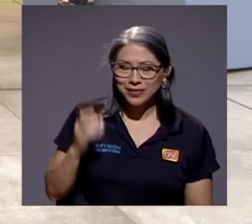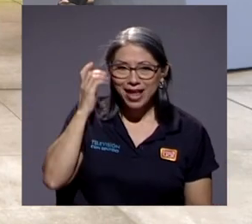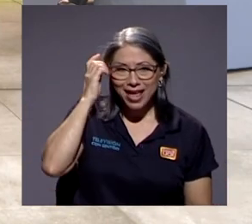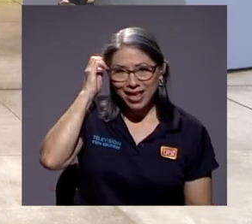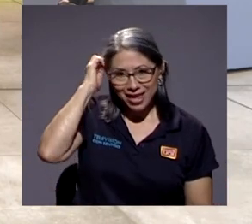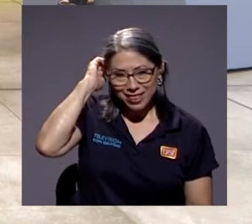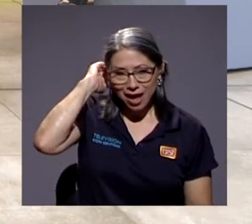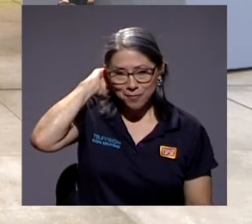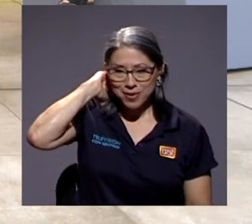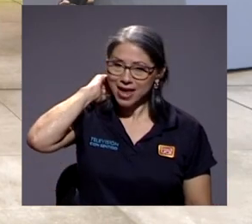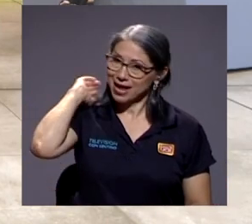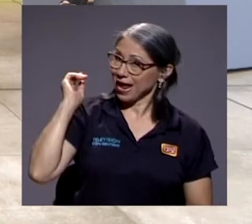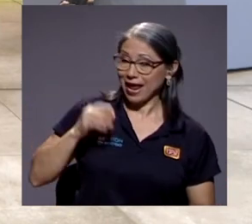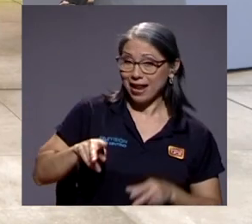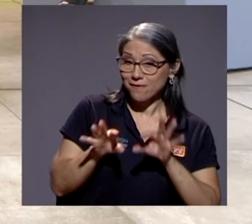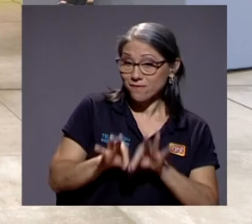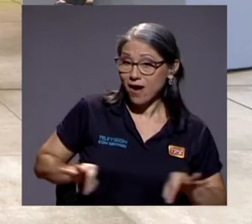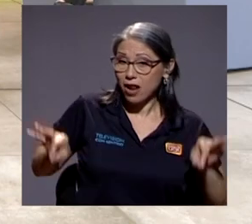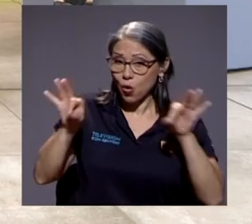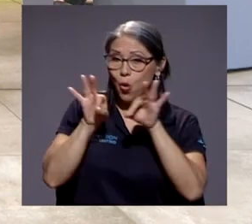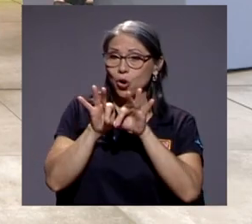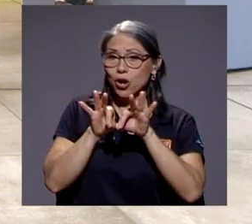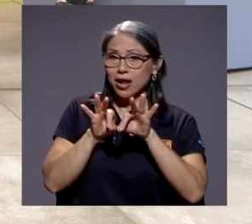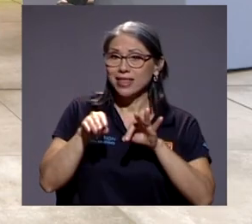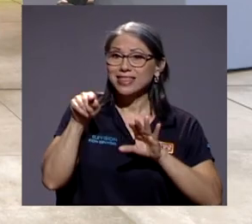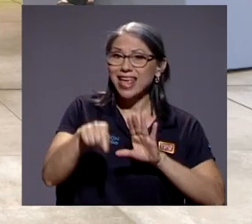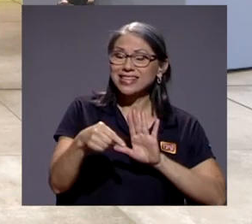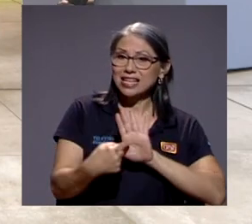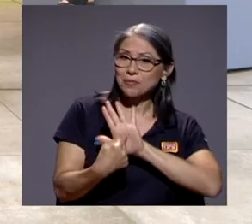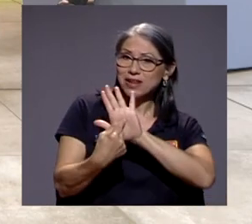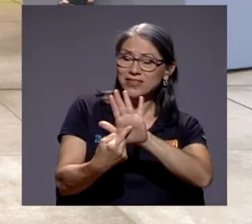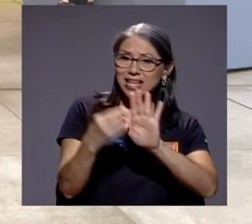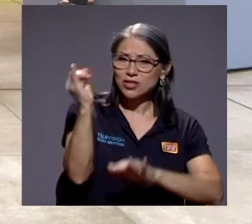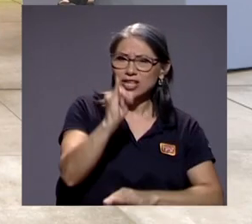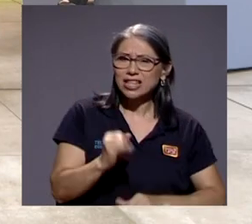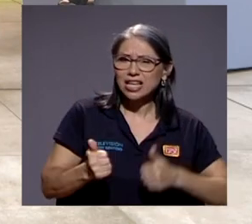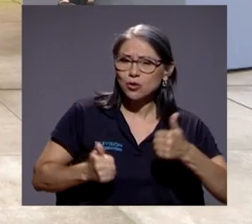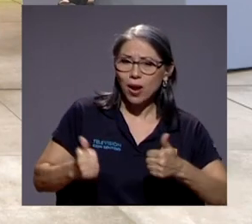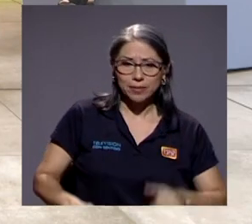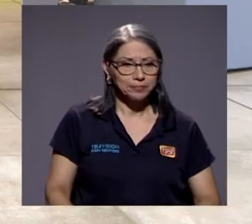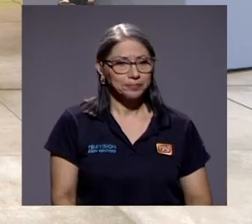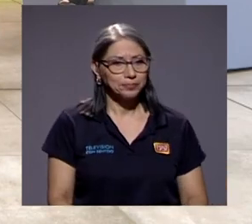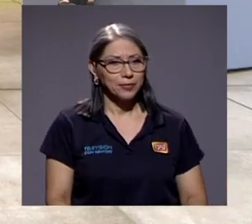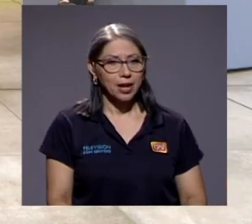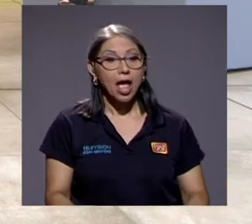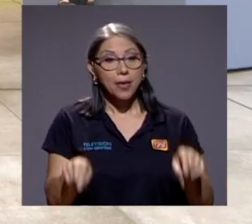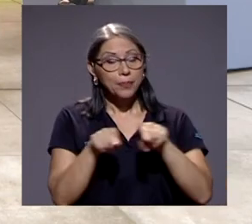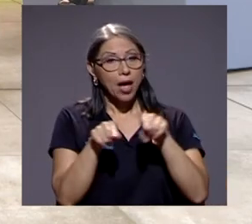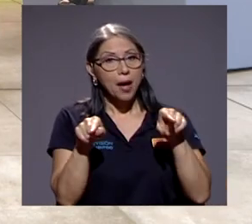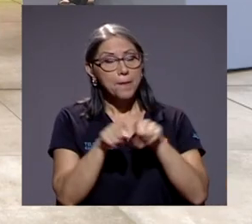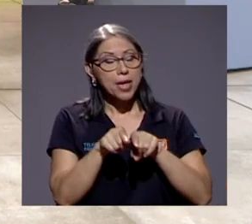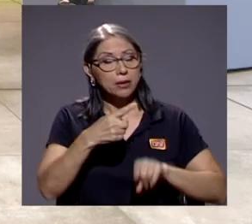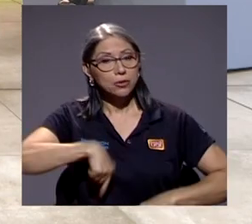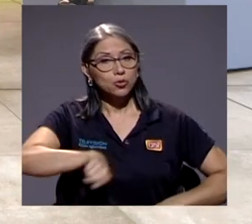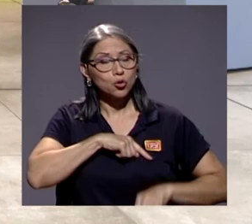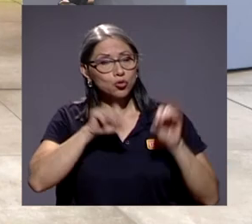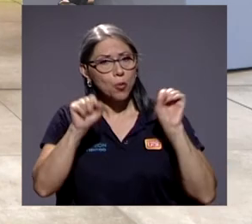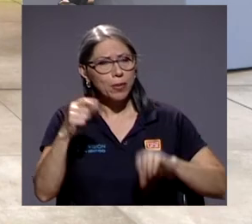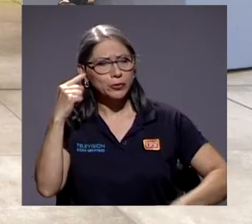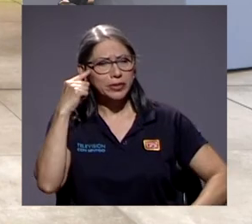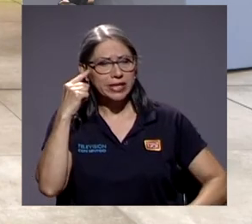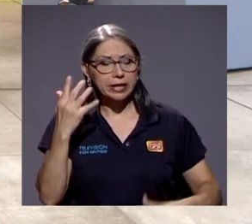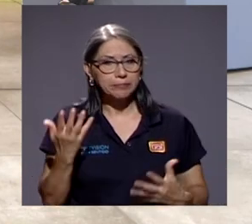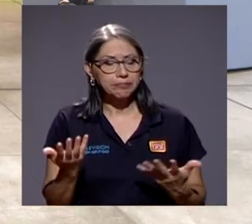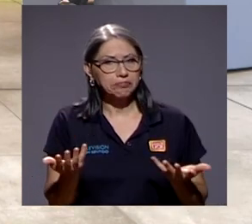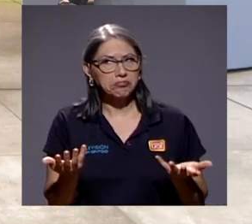es el valor que tienen realmente inclusive y también podríamos pensar bueno es que